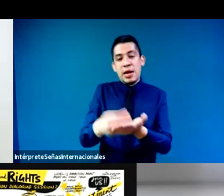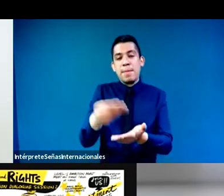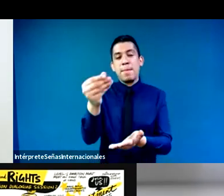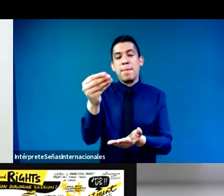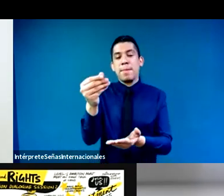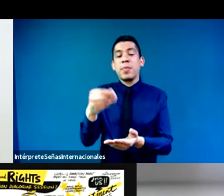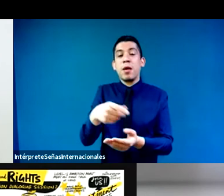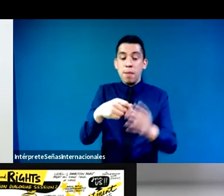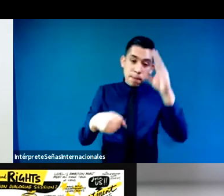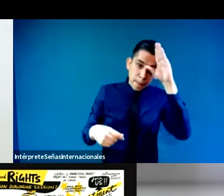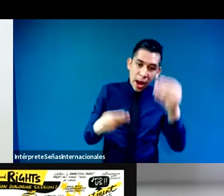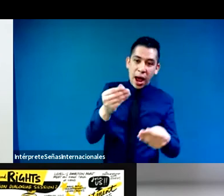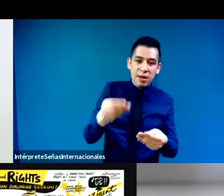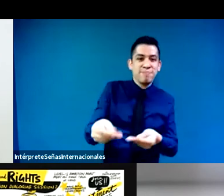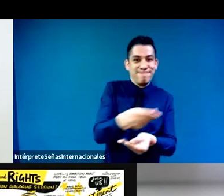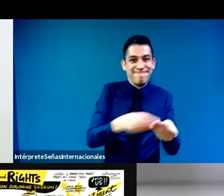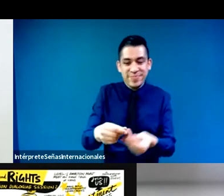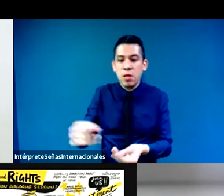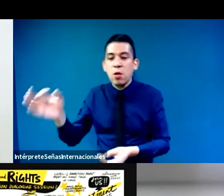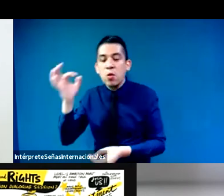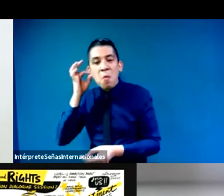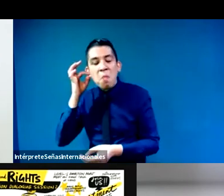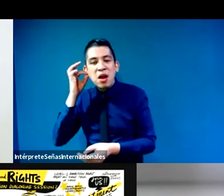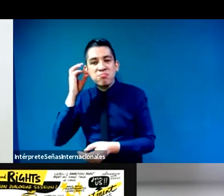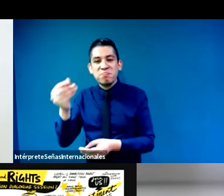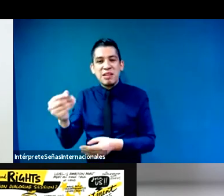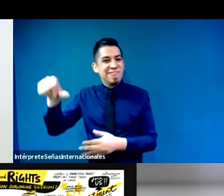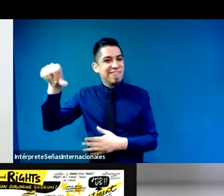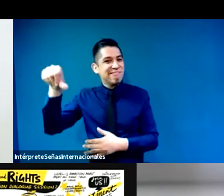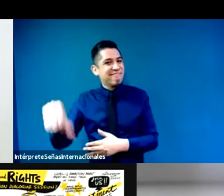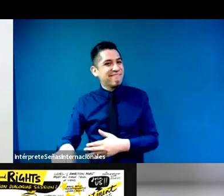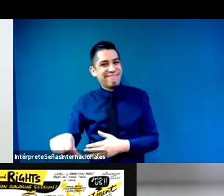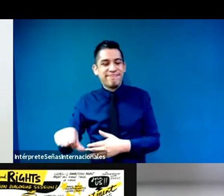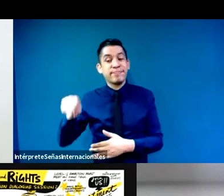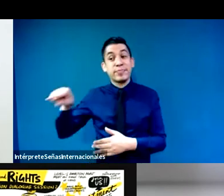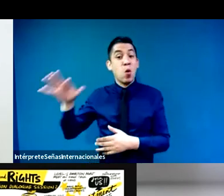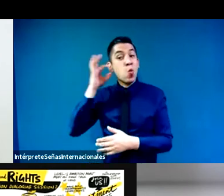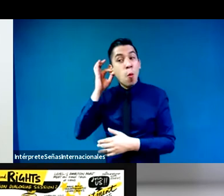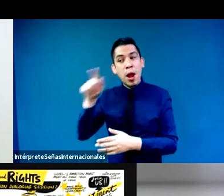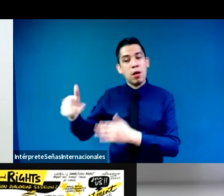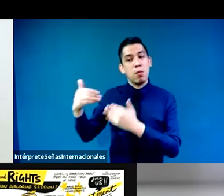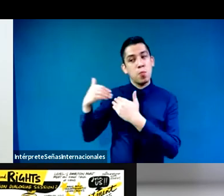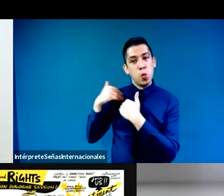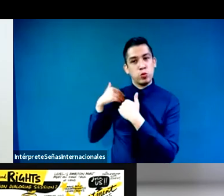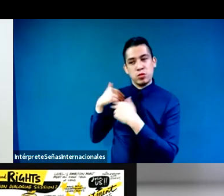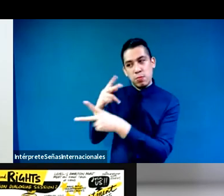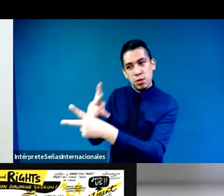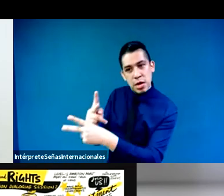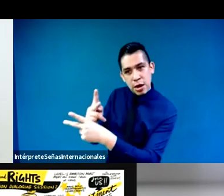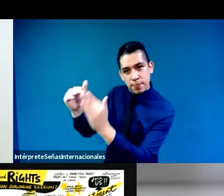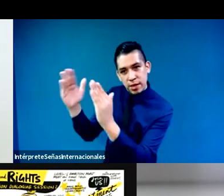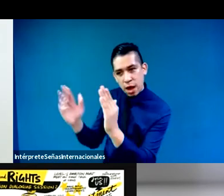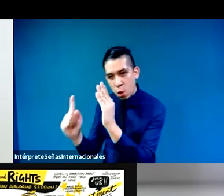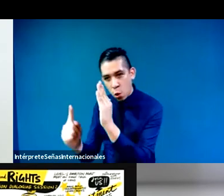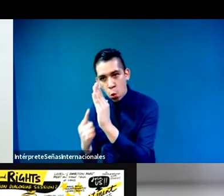con el COVID-19, ya que la carga de los cuidados de las mujeres han aumentado en un 30 a 40%